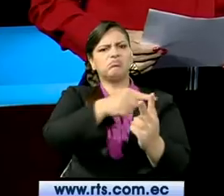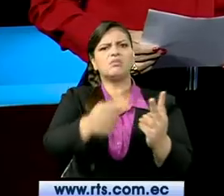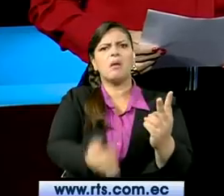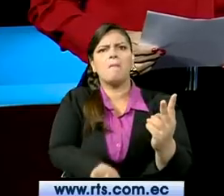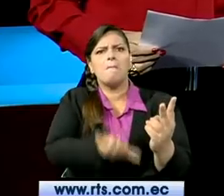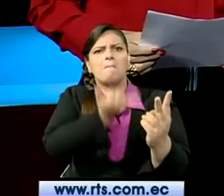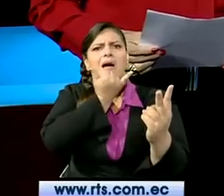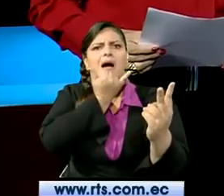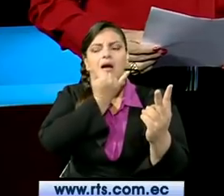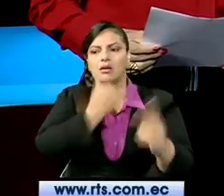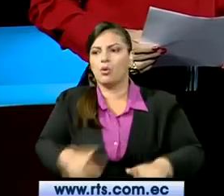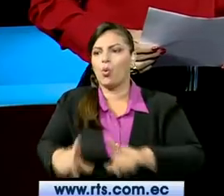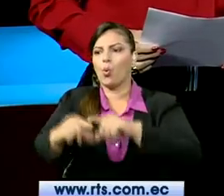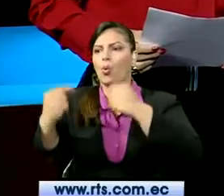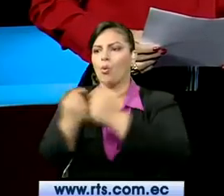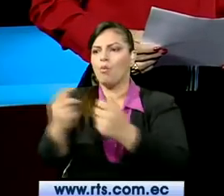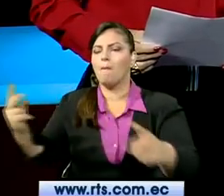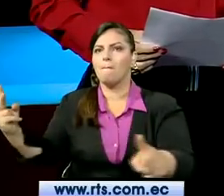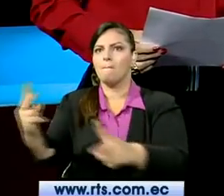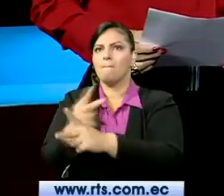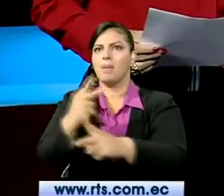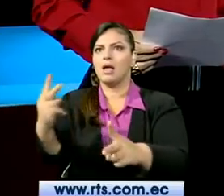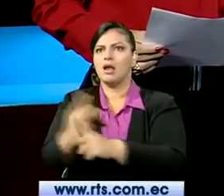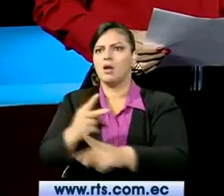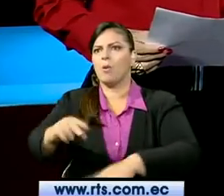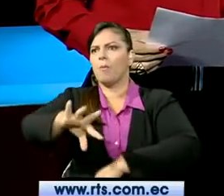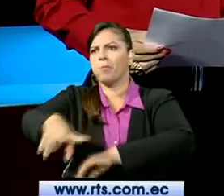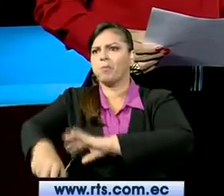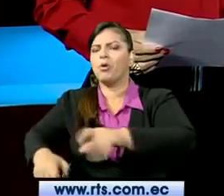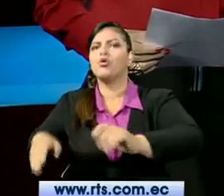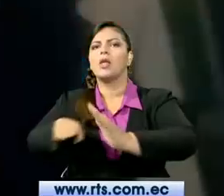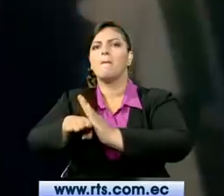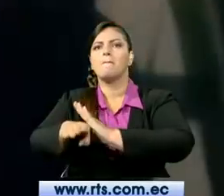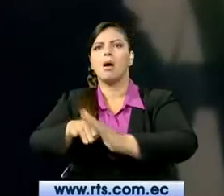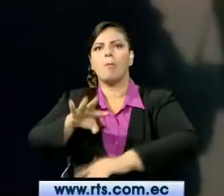al robo en entidades financieras.